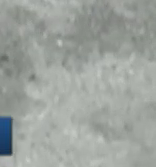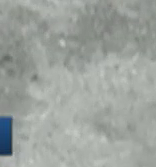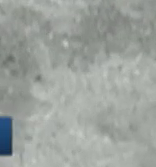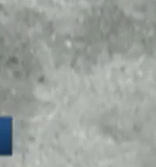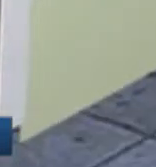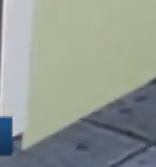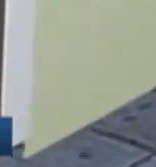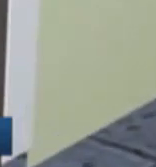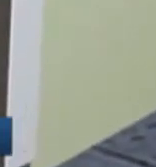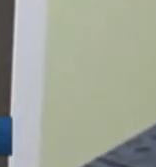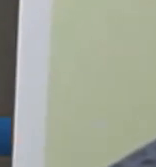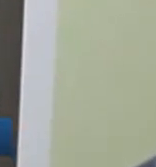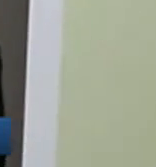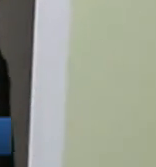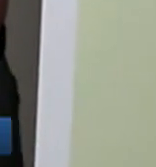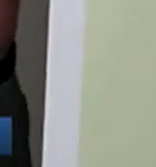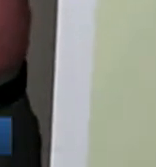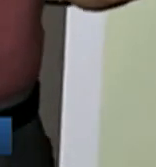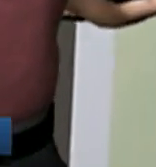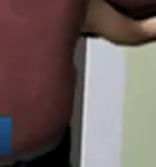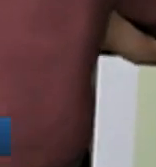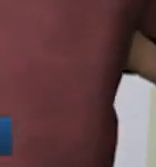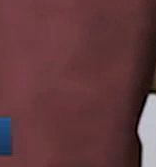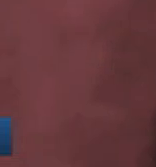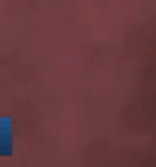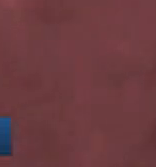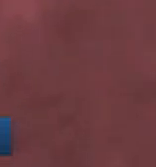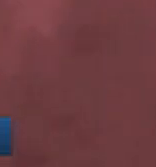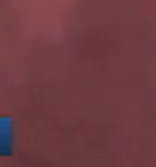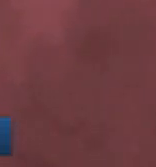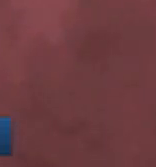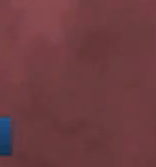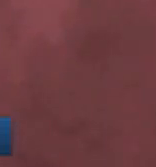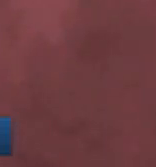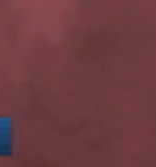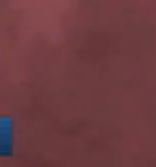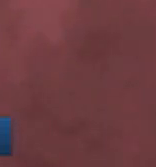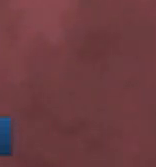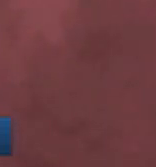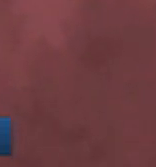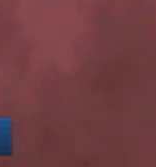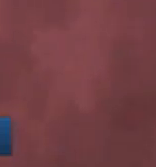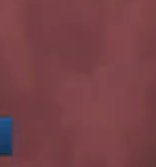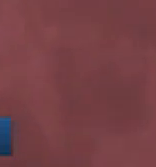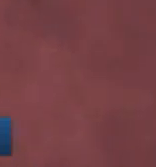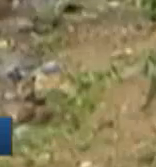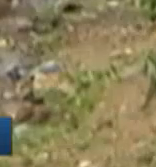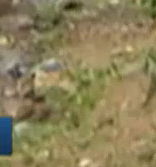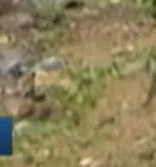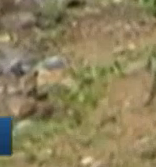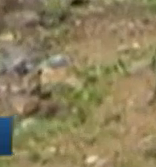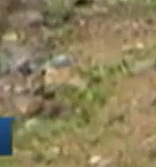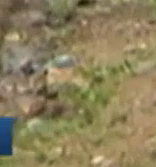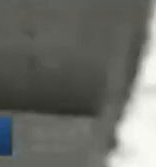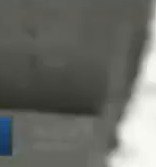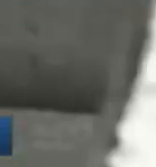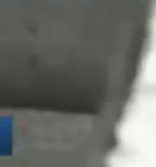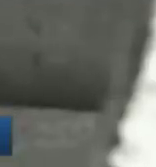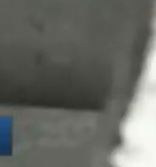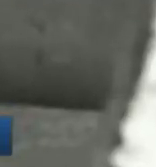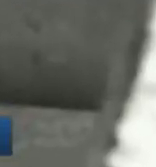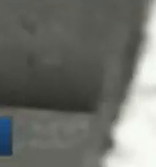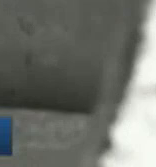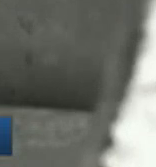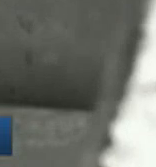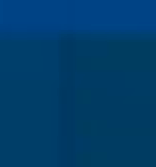Madre de familia recibió un disparo de su ex conviviente. La bala ingresó por el pómulo derecho. La agresión se produjo en presencia de sus hijos